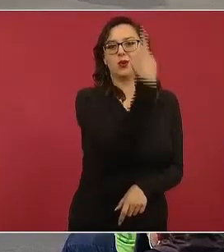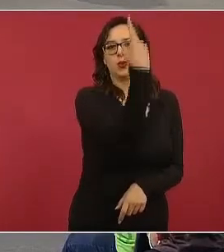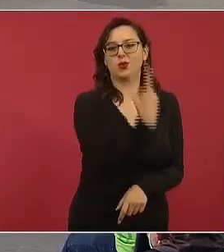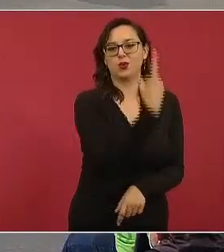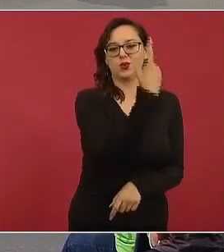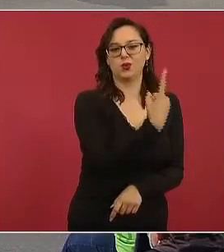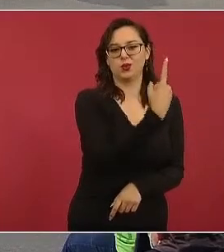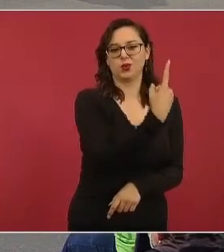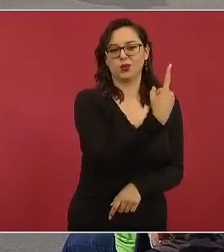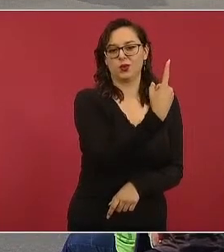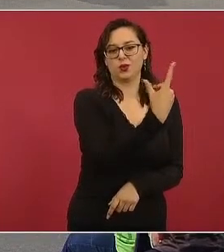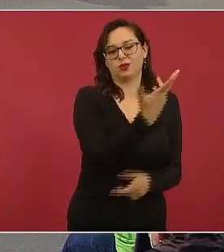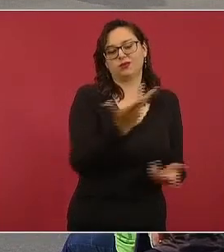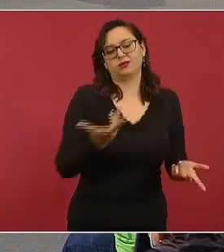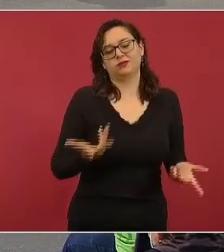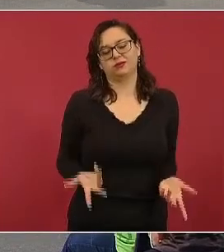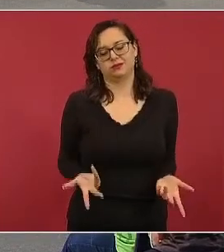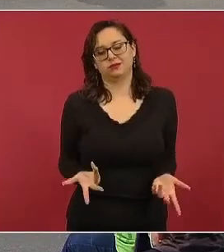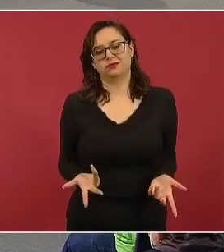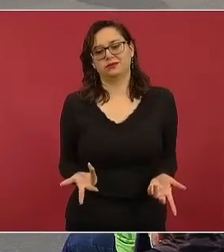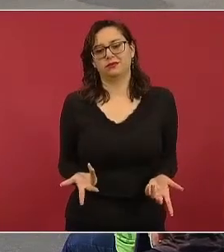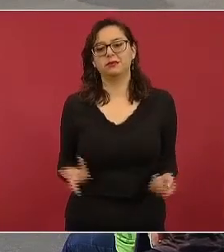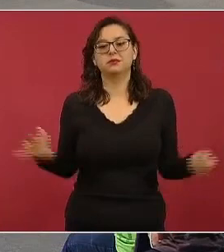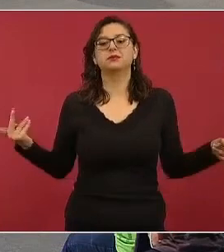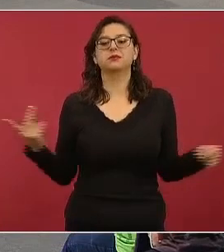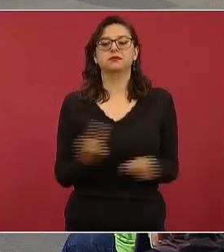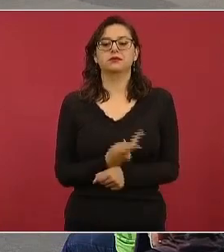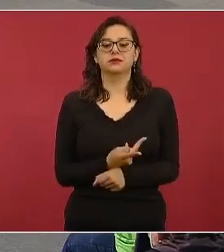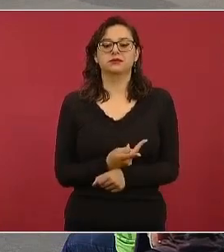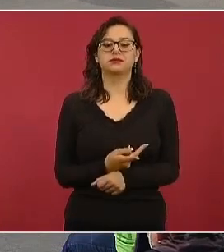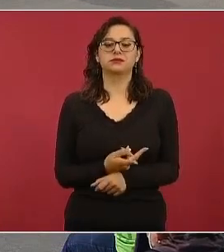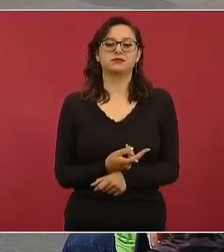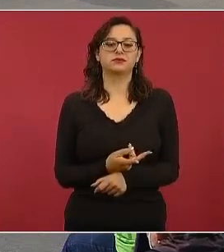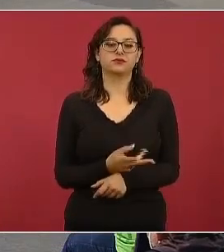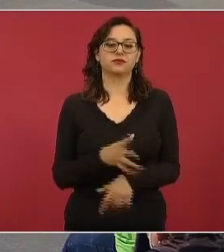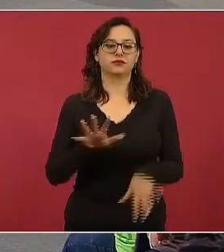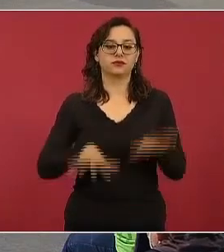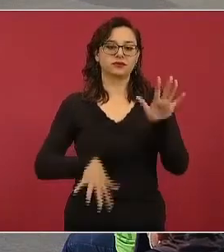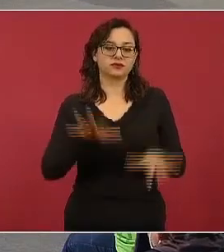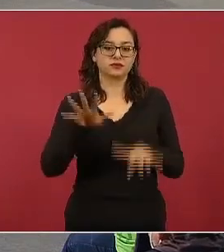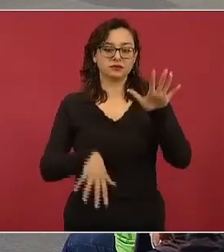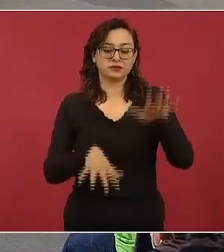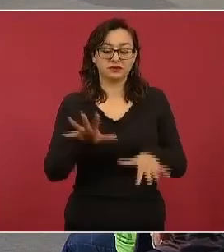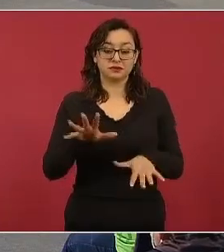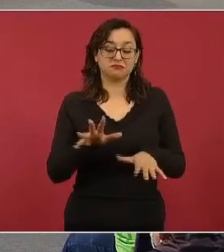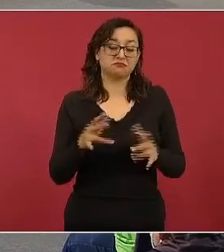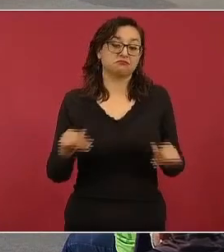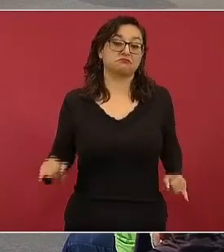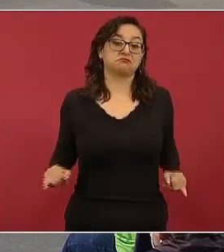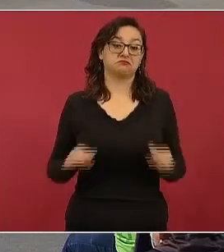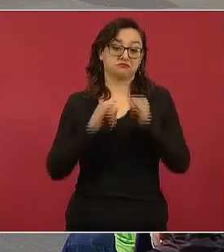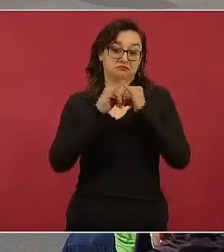bueno, hasta con organismos supuestamente públicos,